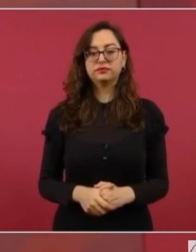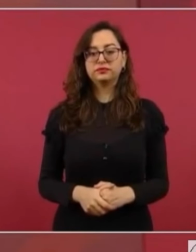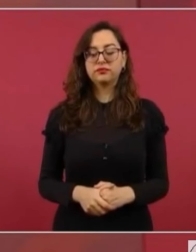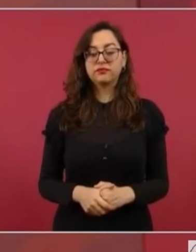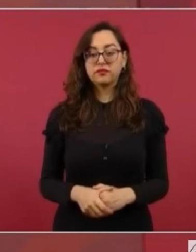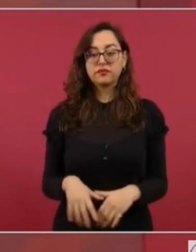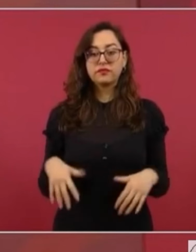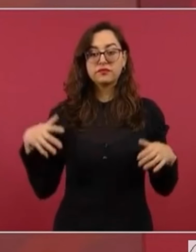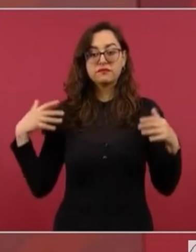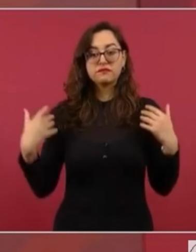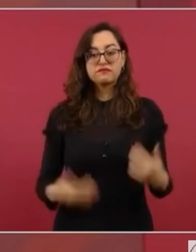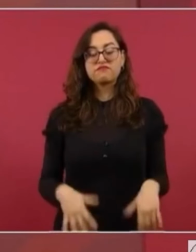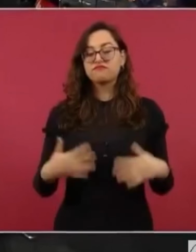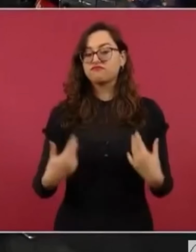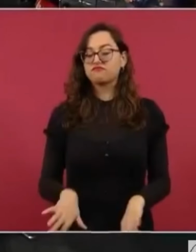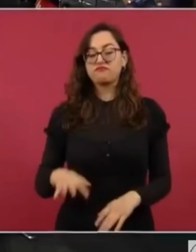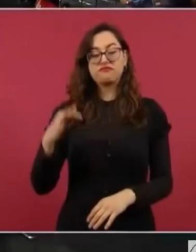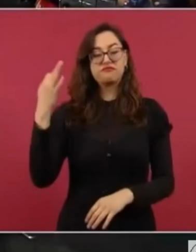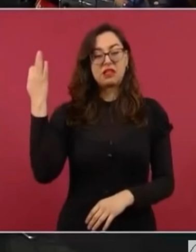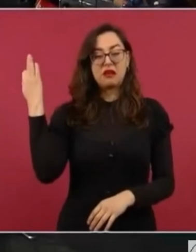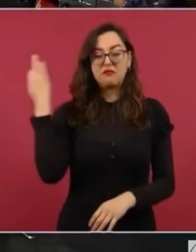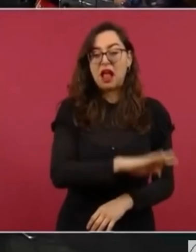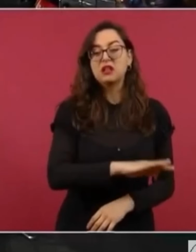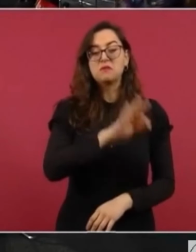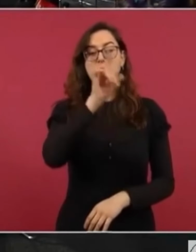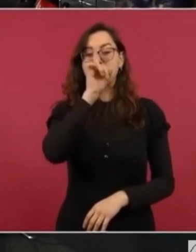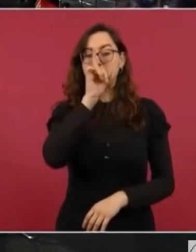Una gran farsa.